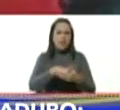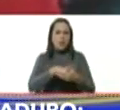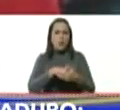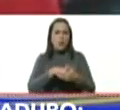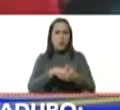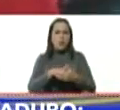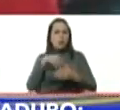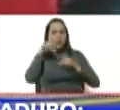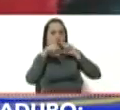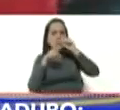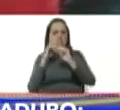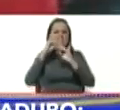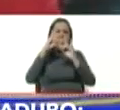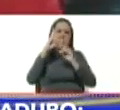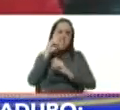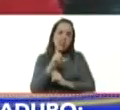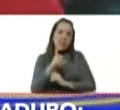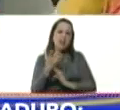Twitter, Instagram,